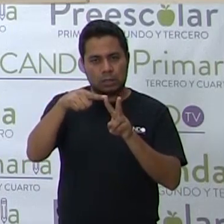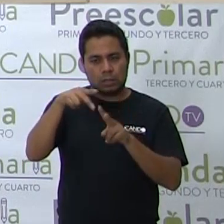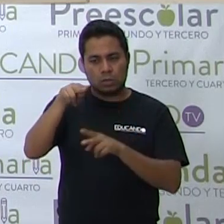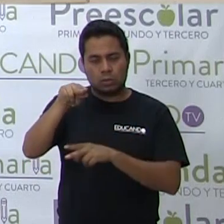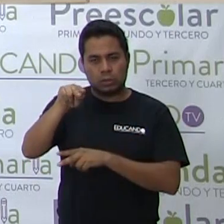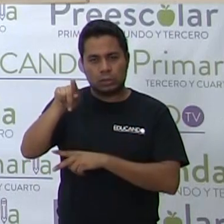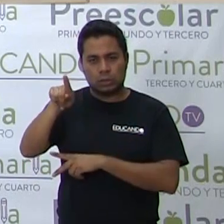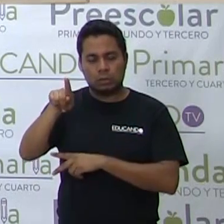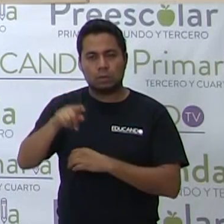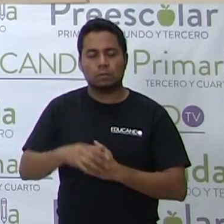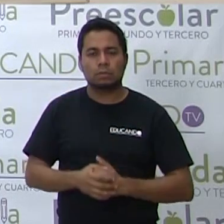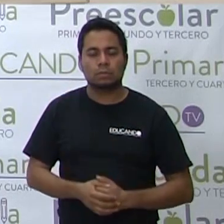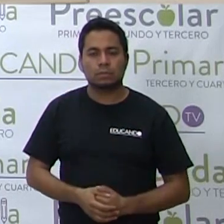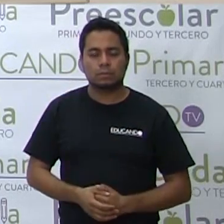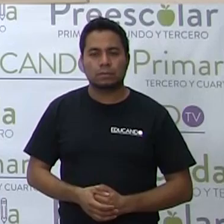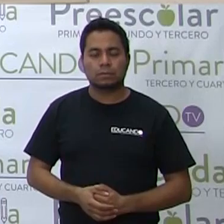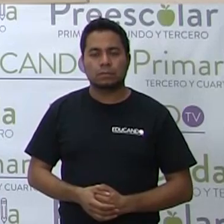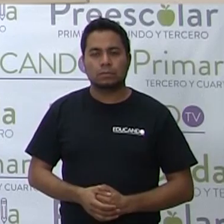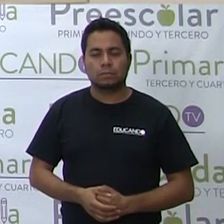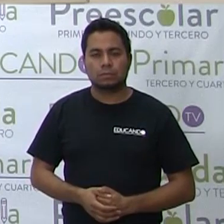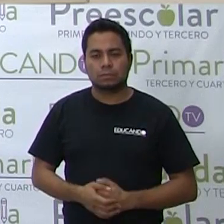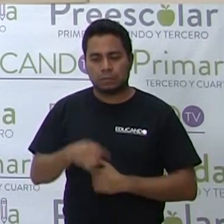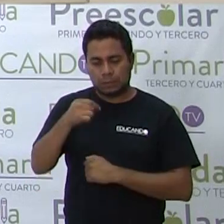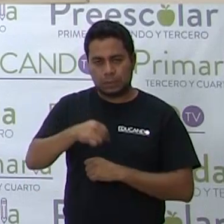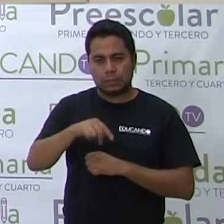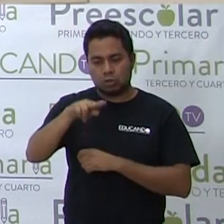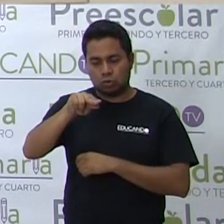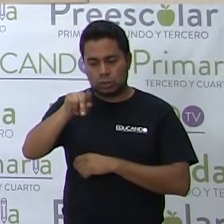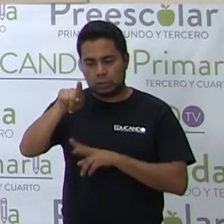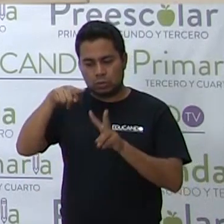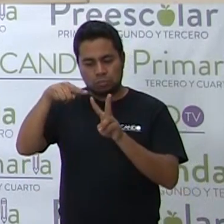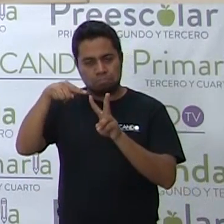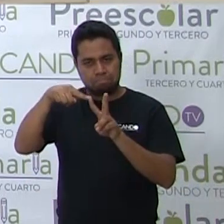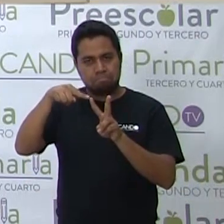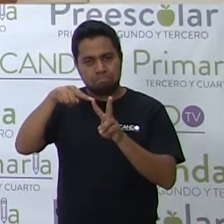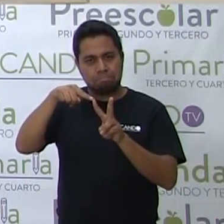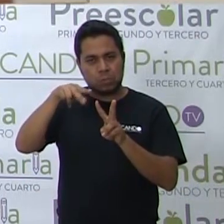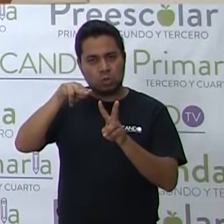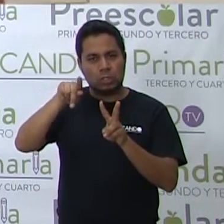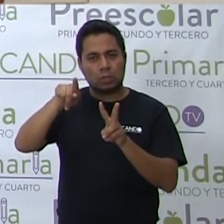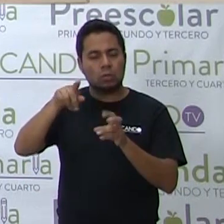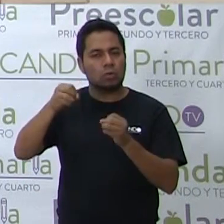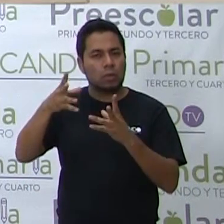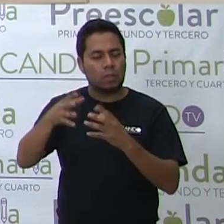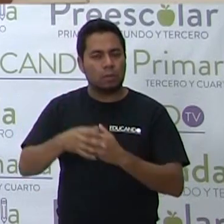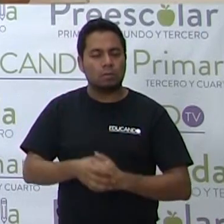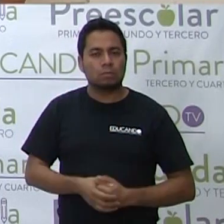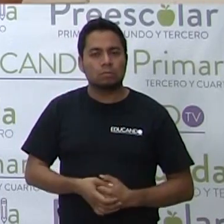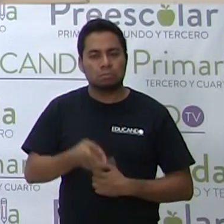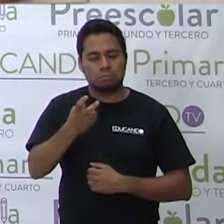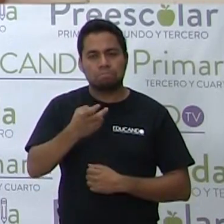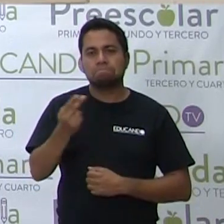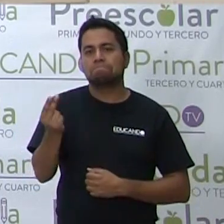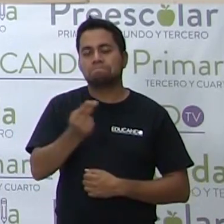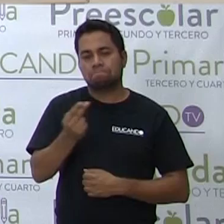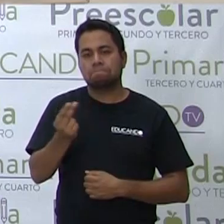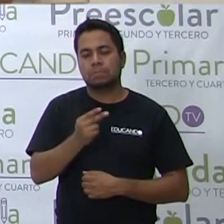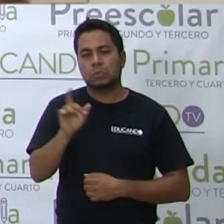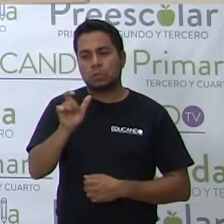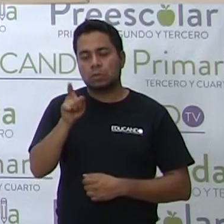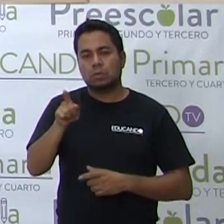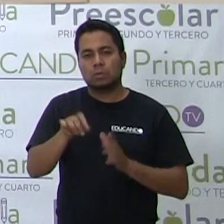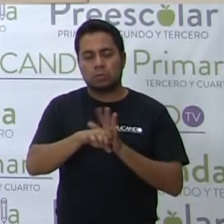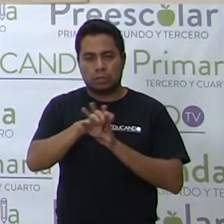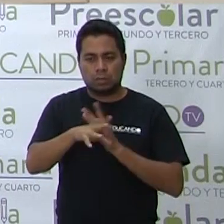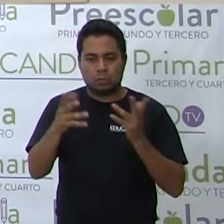81 sí le vamos a sacar la raíz cuadrada a 81 es muy necesario cuando ustedes